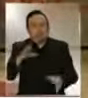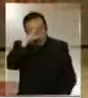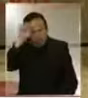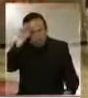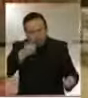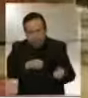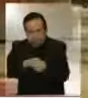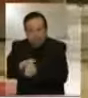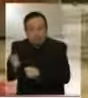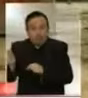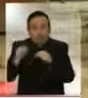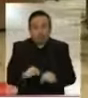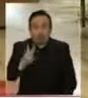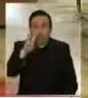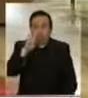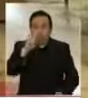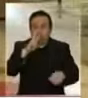controlar este incendio?